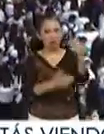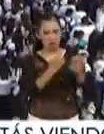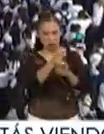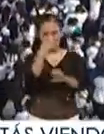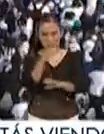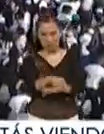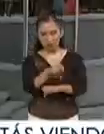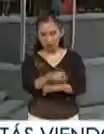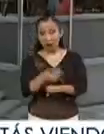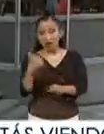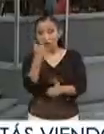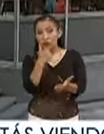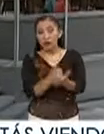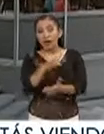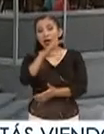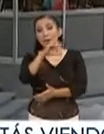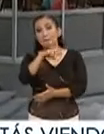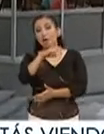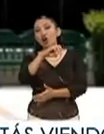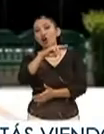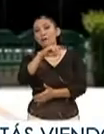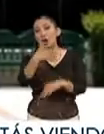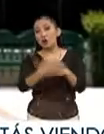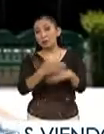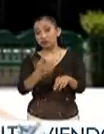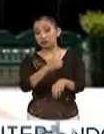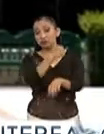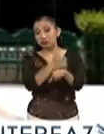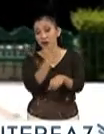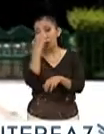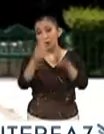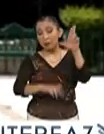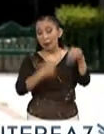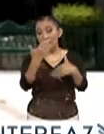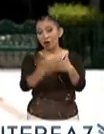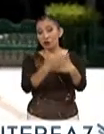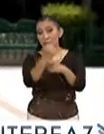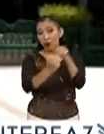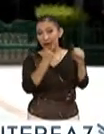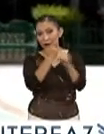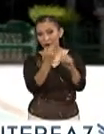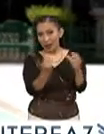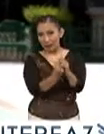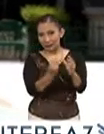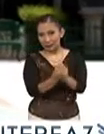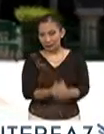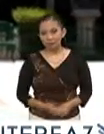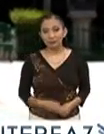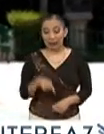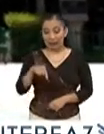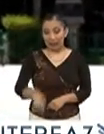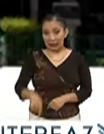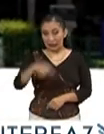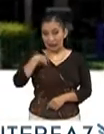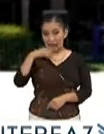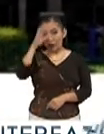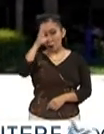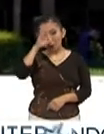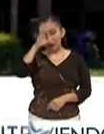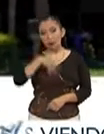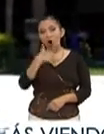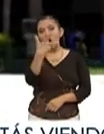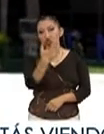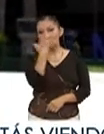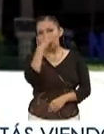estado, la ciudad de Monclova albergará una nueva escuela normal a partir del próximo ciclo escolar. De hecho, en Coahuila contamos con